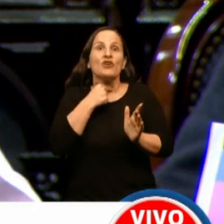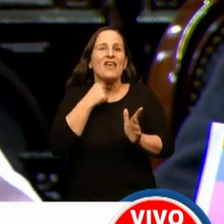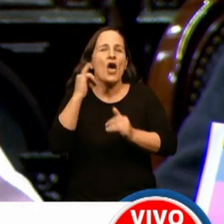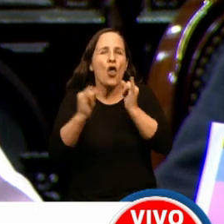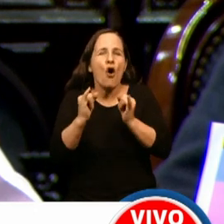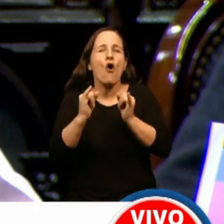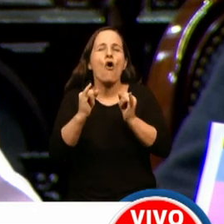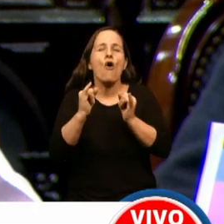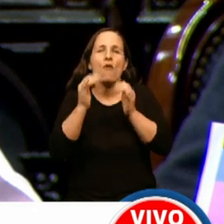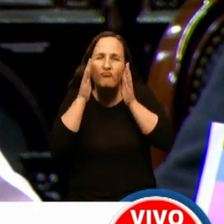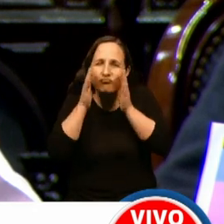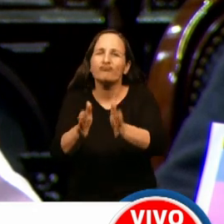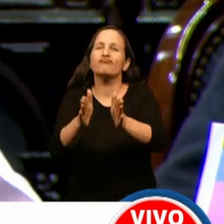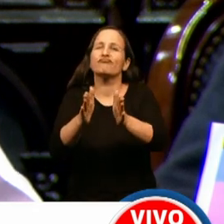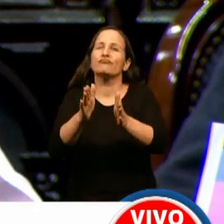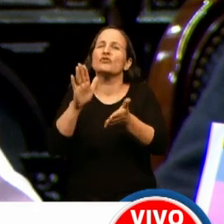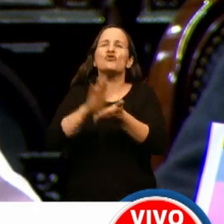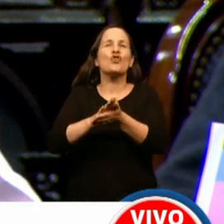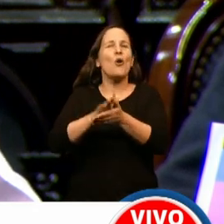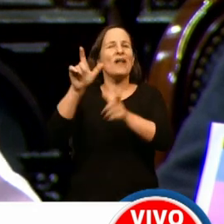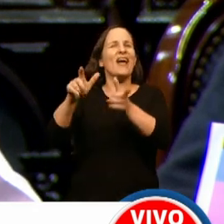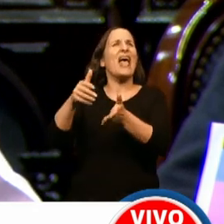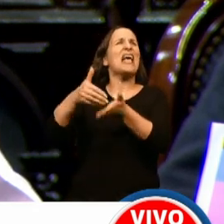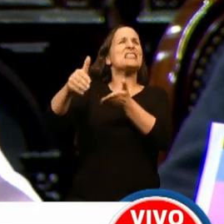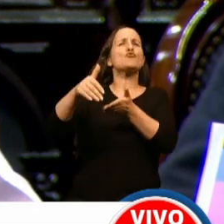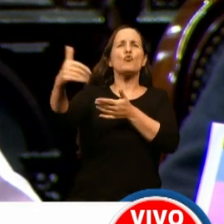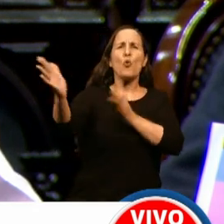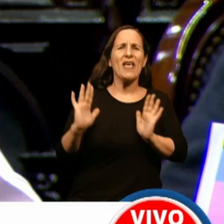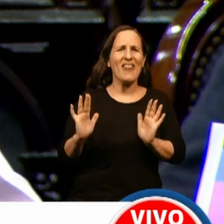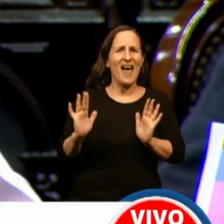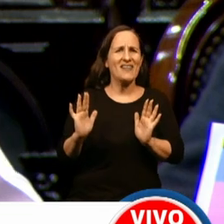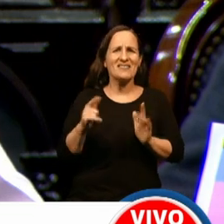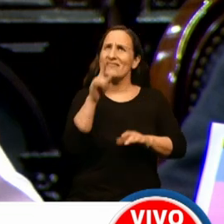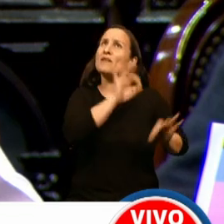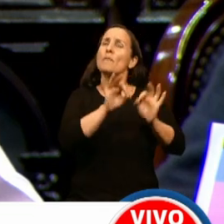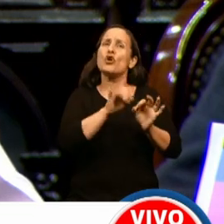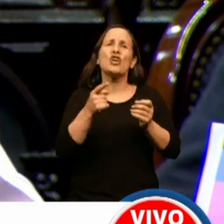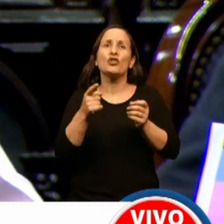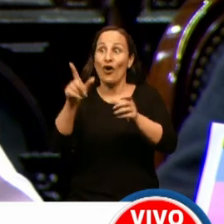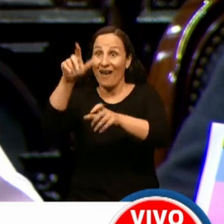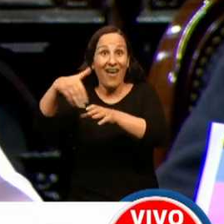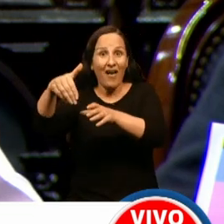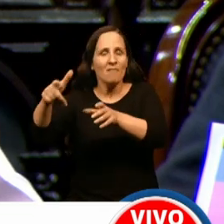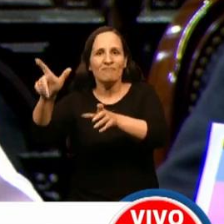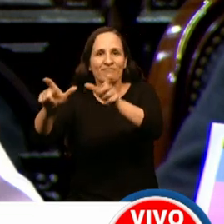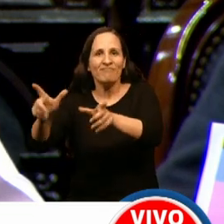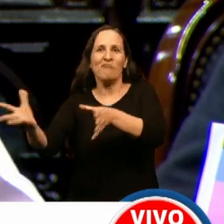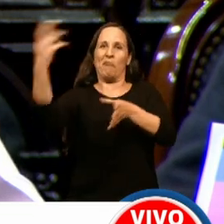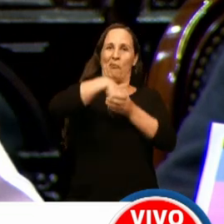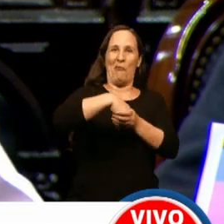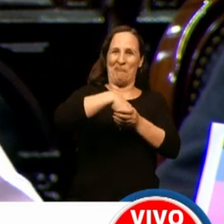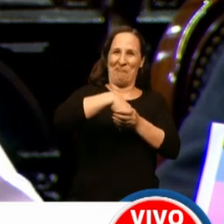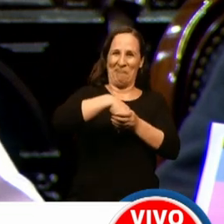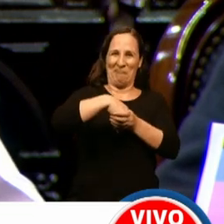puntualizar cuando hablamos de la exclusión y de por qué este proyecto es incluir extender una mano y